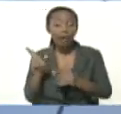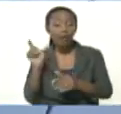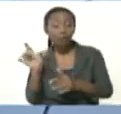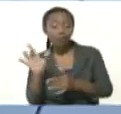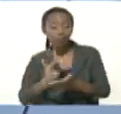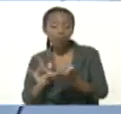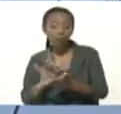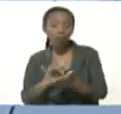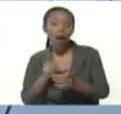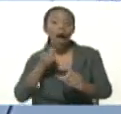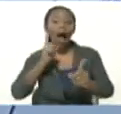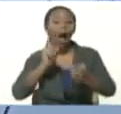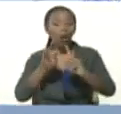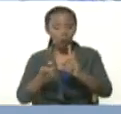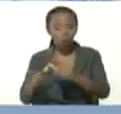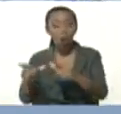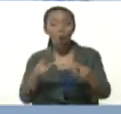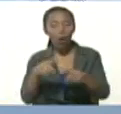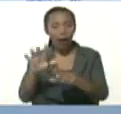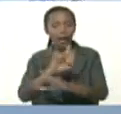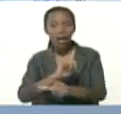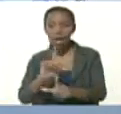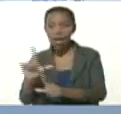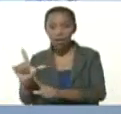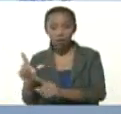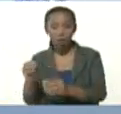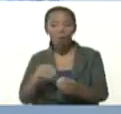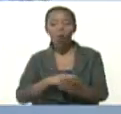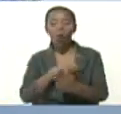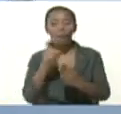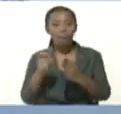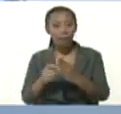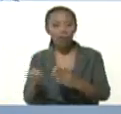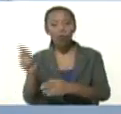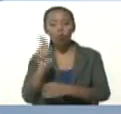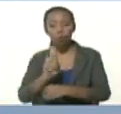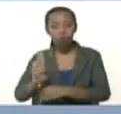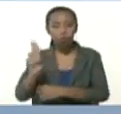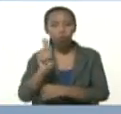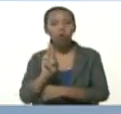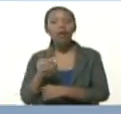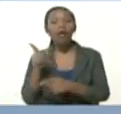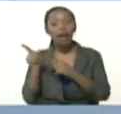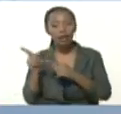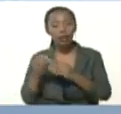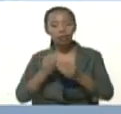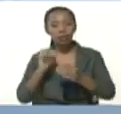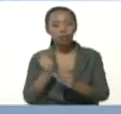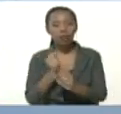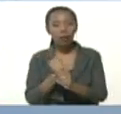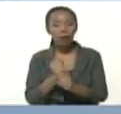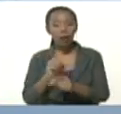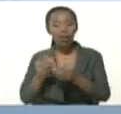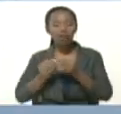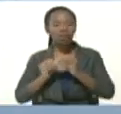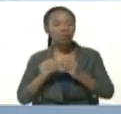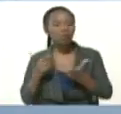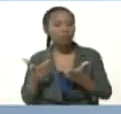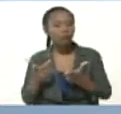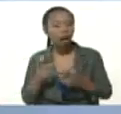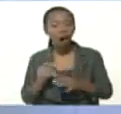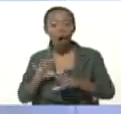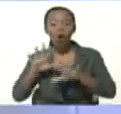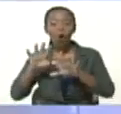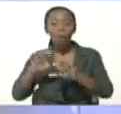establecimientos comerciales. Ya se encuentra en pleno operatividad. Lo que hace este cajero es sencillamente comprar...